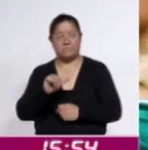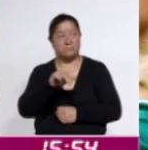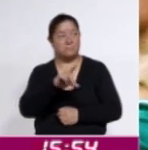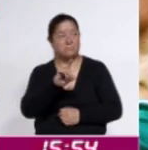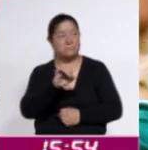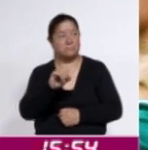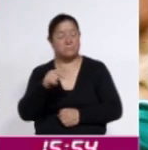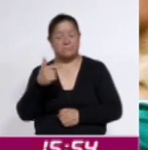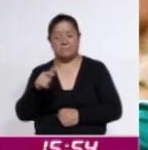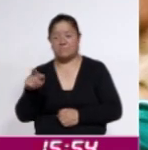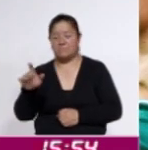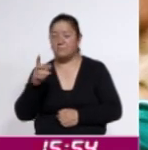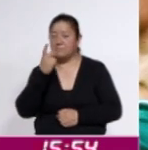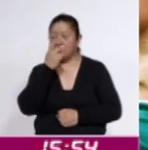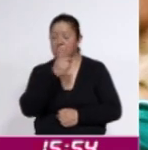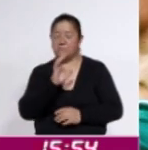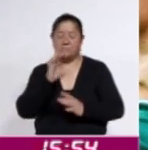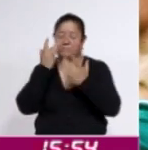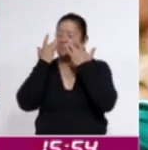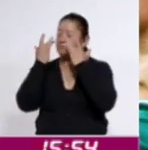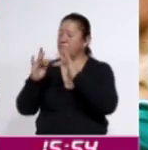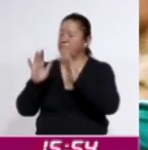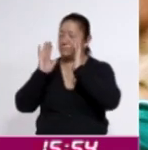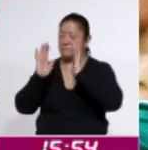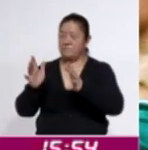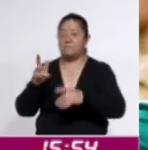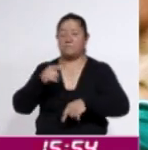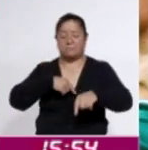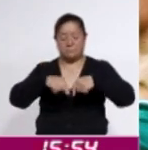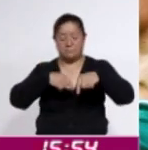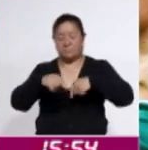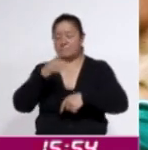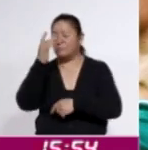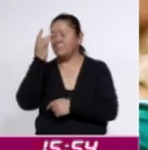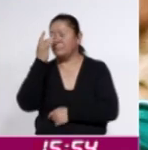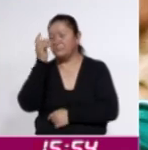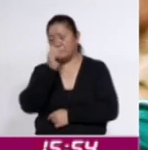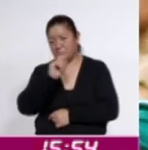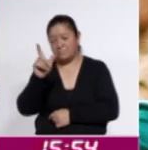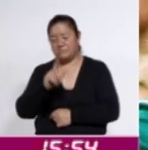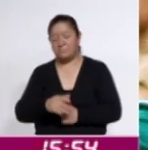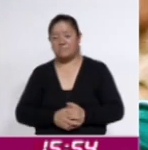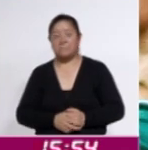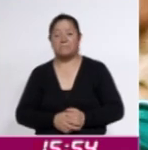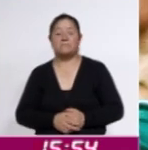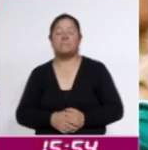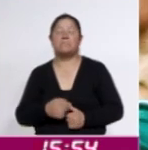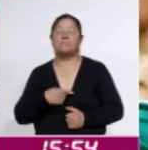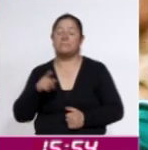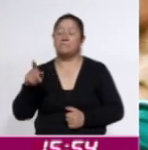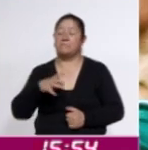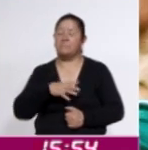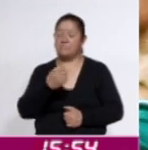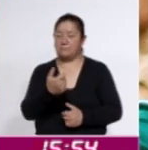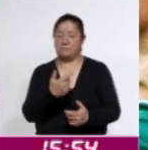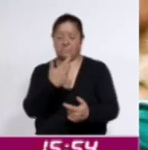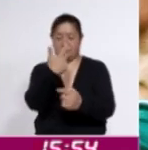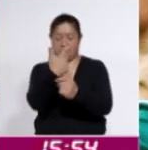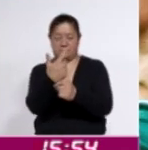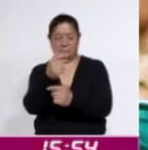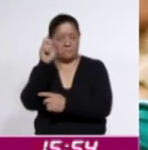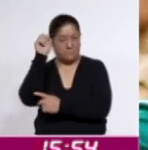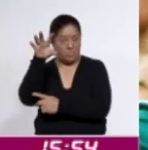de retirarse como futbolista profesional. Así lo dio a conocer el propio mediocampista por medio de una transmisión en vivo en redes sociales. Ahora se perfila